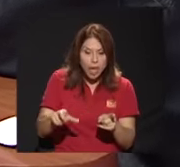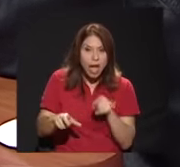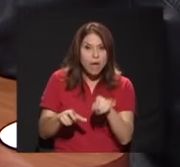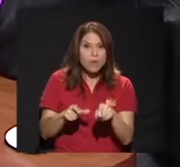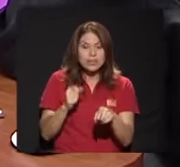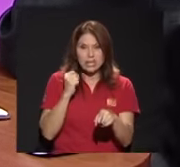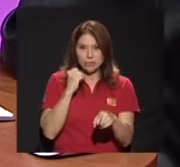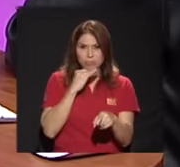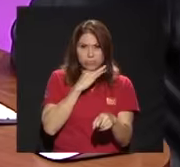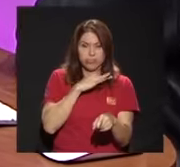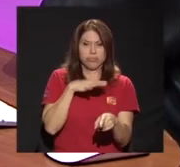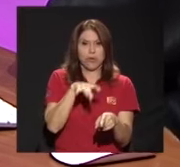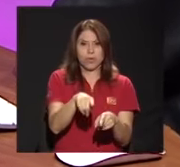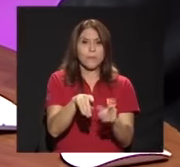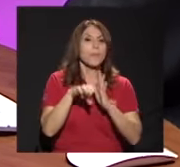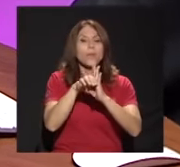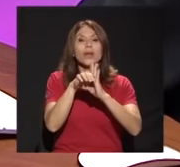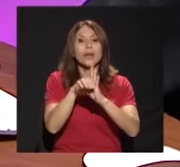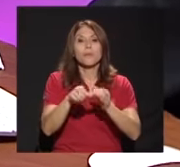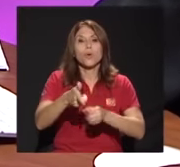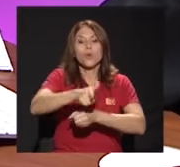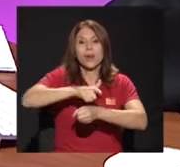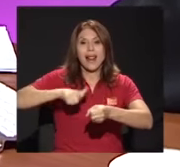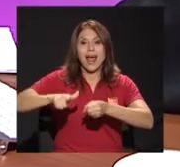pongámosle el agua arenal,